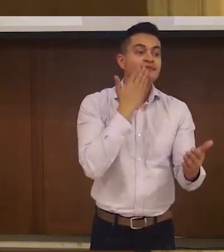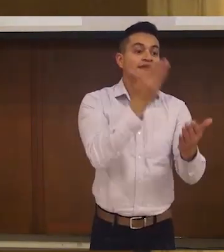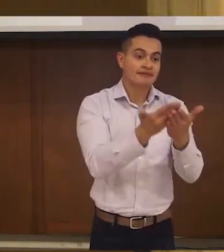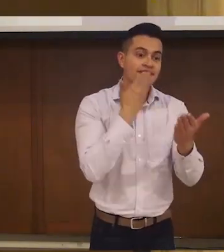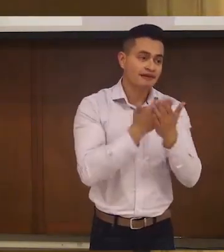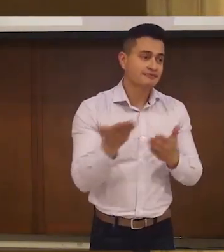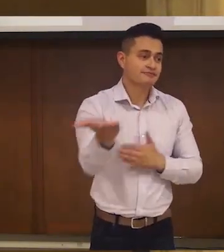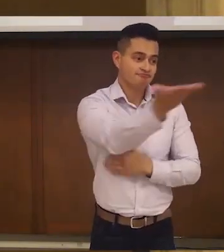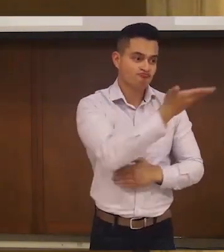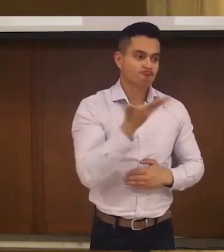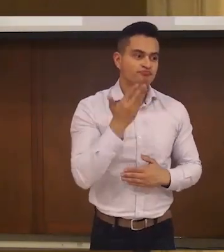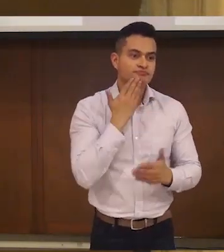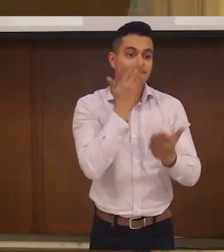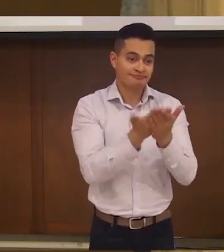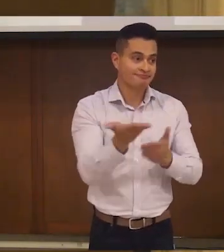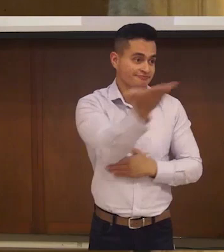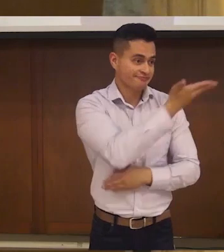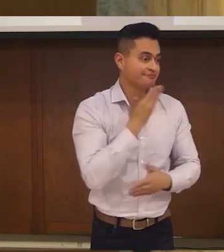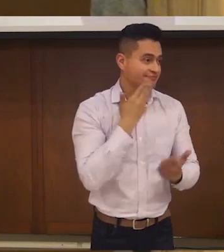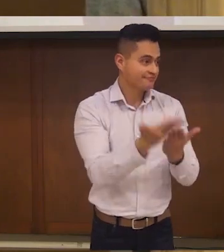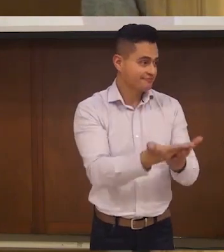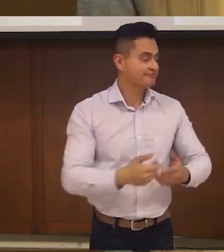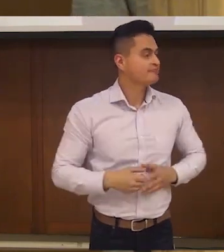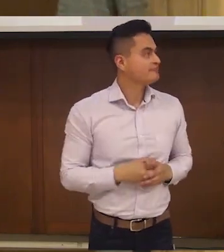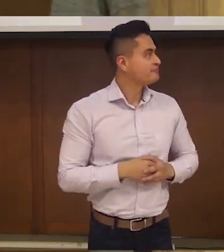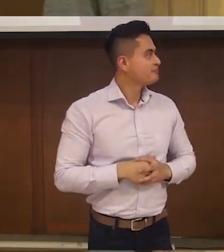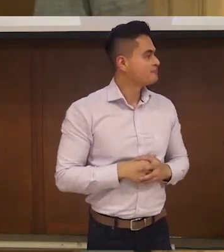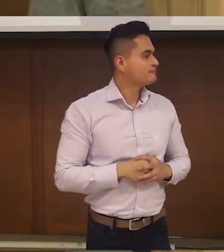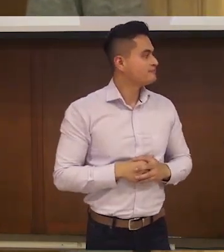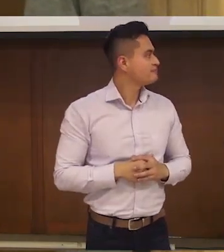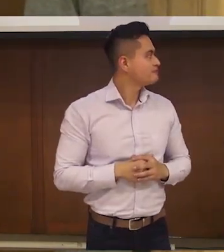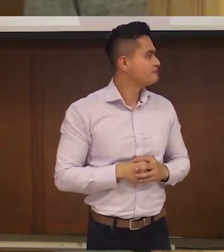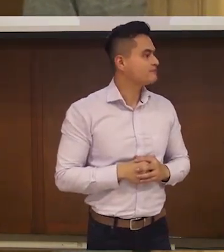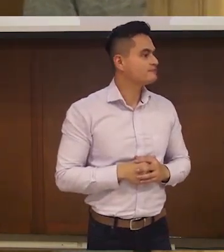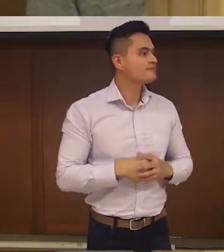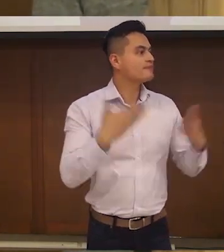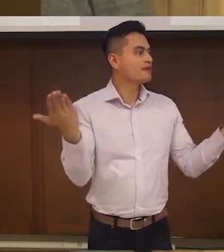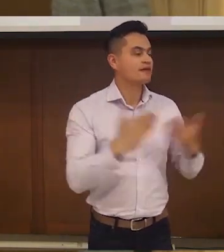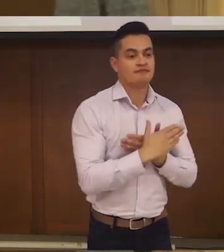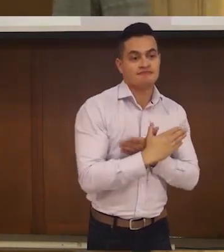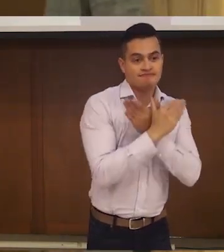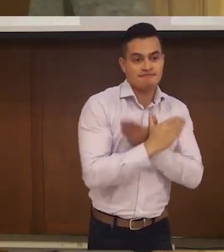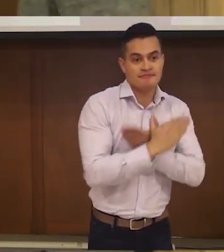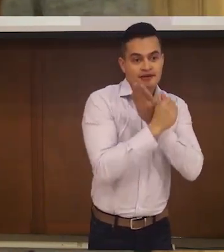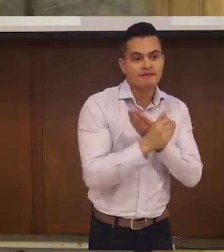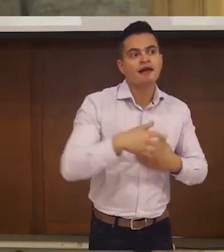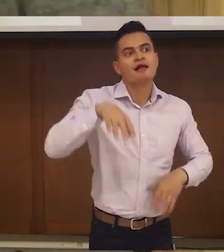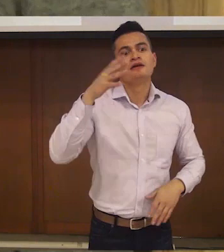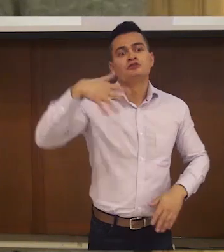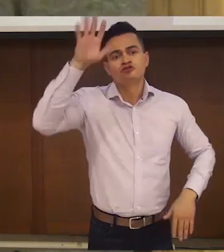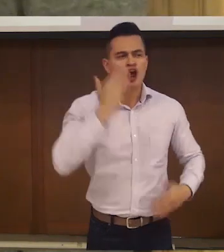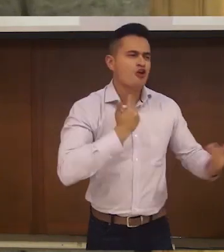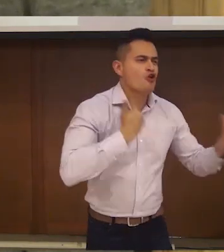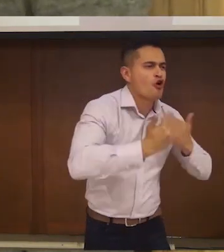Gracias de veras a ustedes. Muchas gracias. Bueno, a María Isabel, que ya somos como si nos